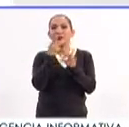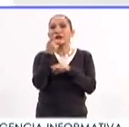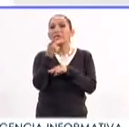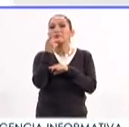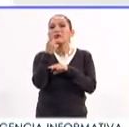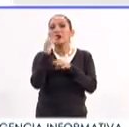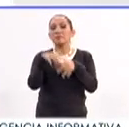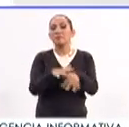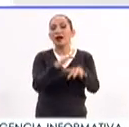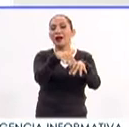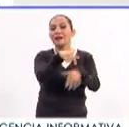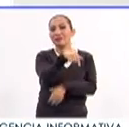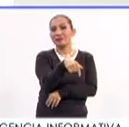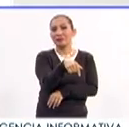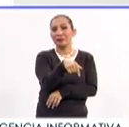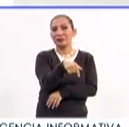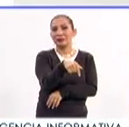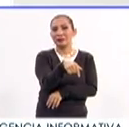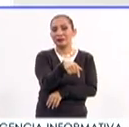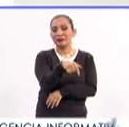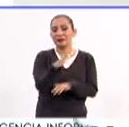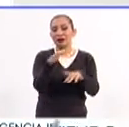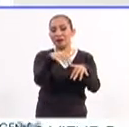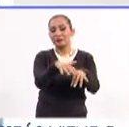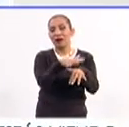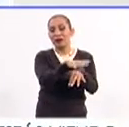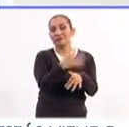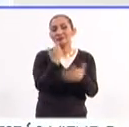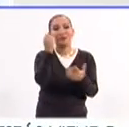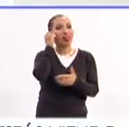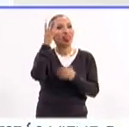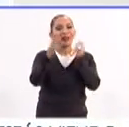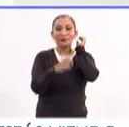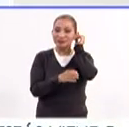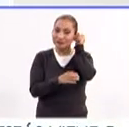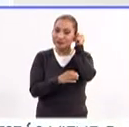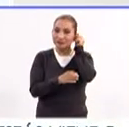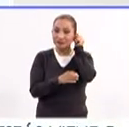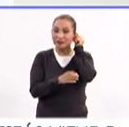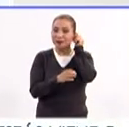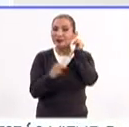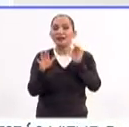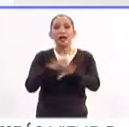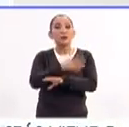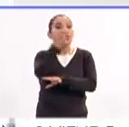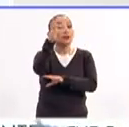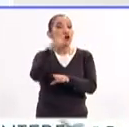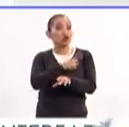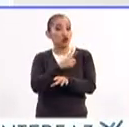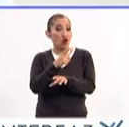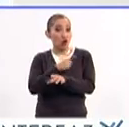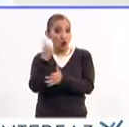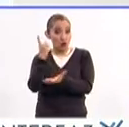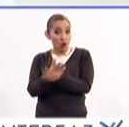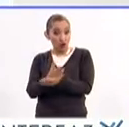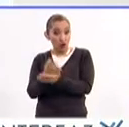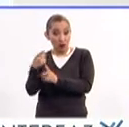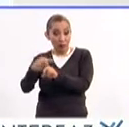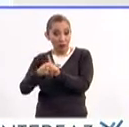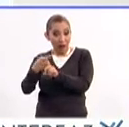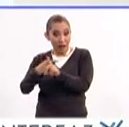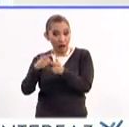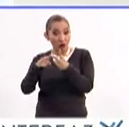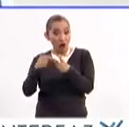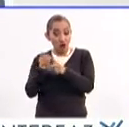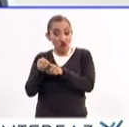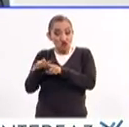de los océanos, porque nos olvidamos muy a menudo de que el cambio climático no es solamente la temperatura